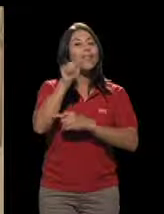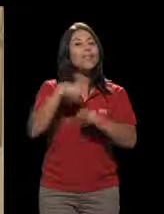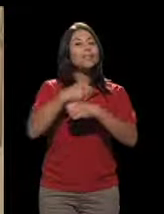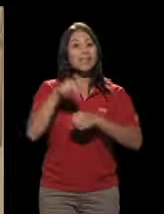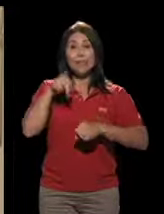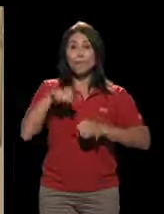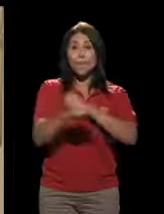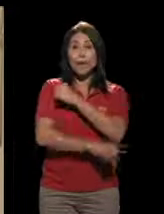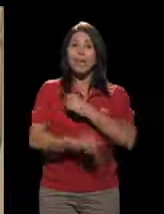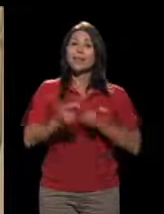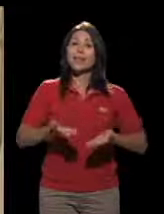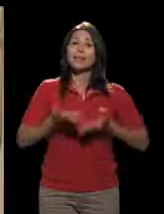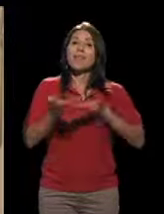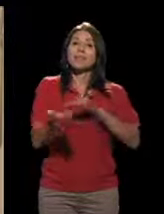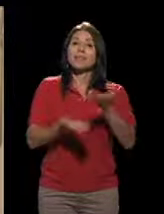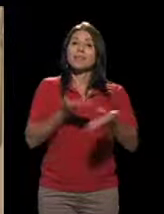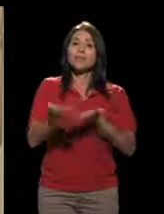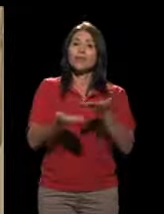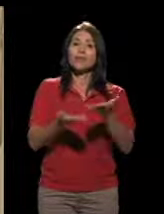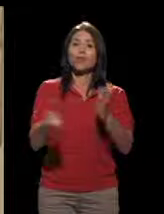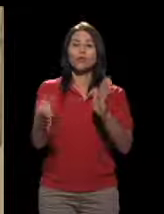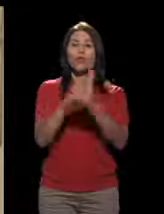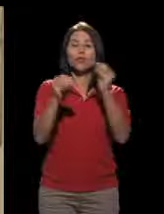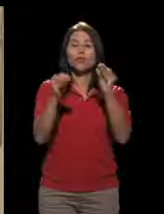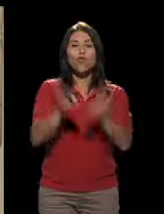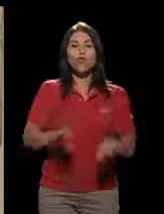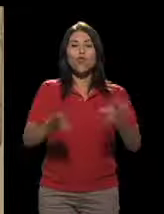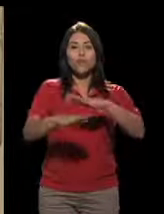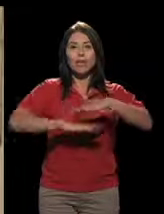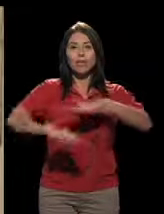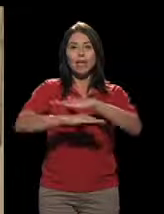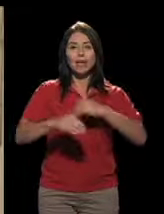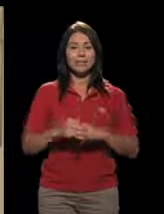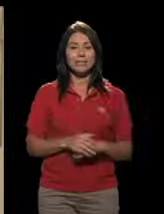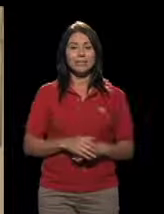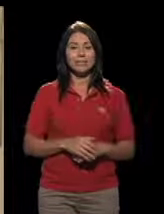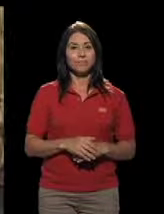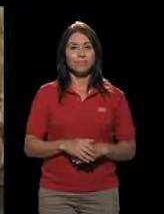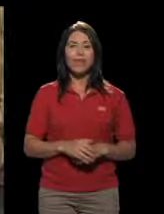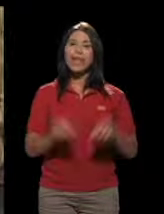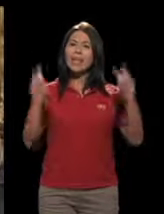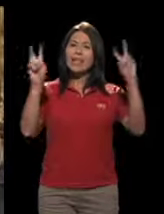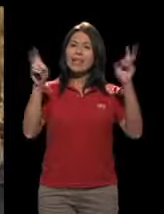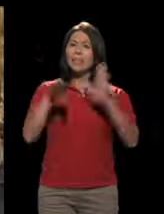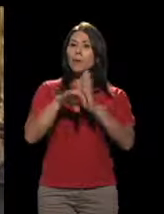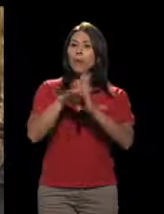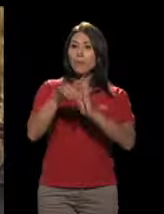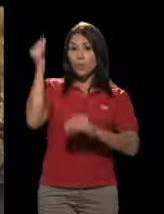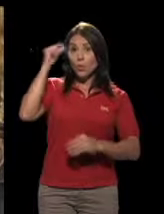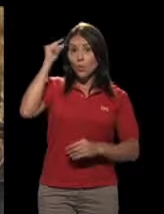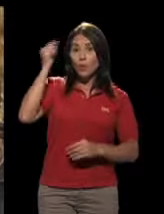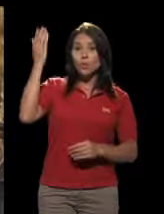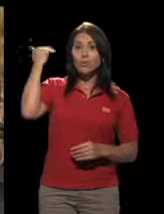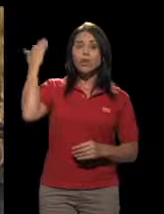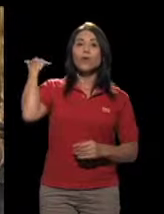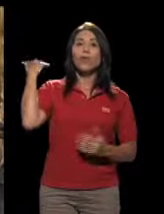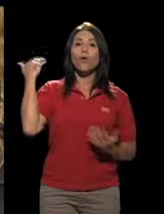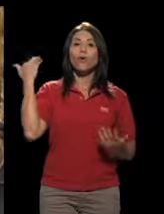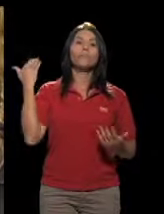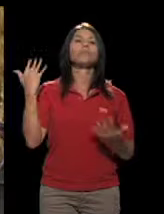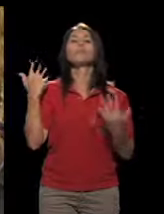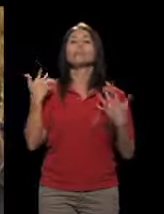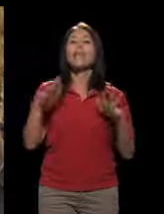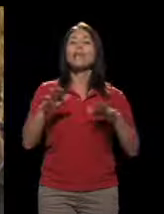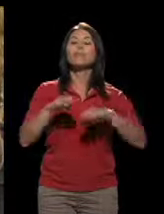un país prestador de servicios en donde los derechos son fundamentales. En el tema, por ejemplo, la administración anterior,